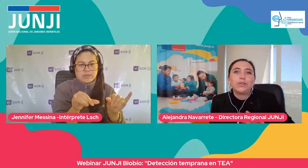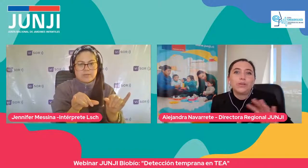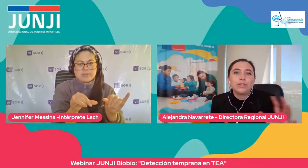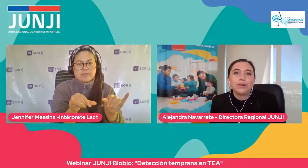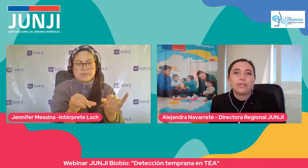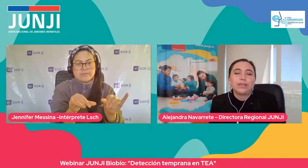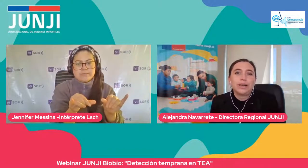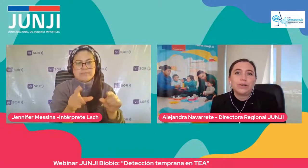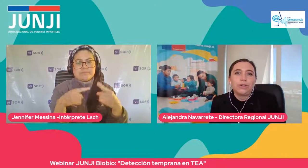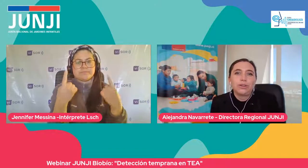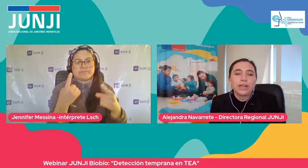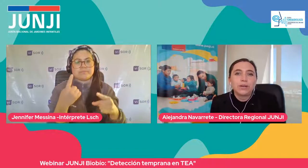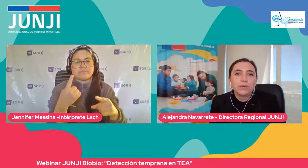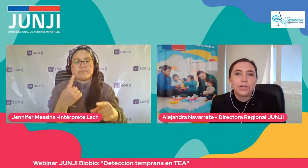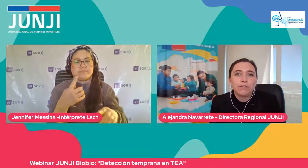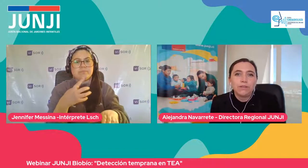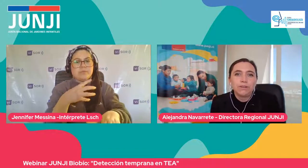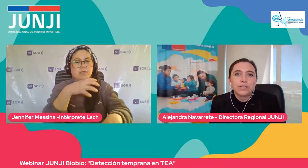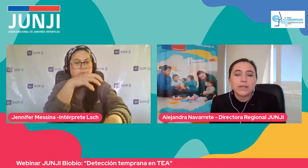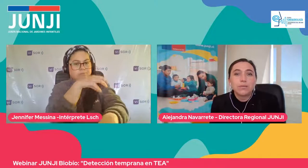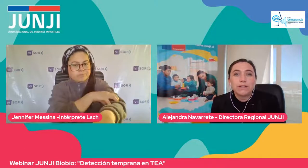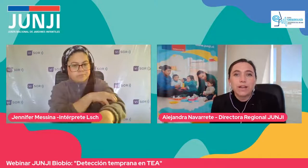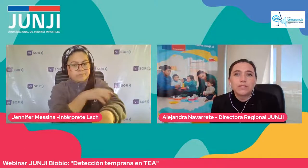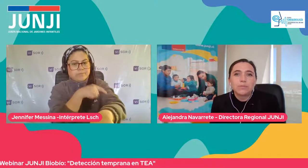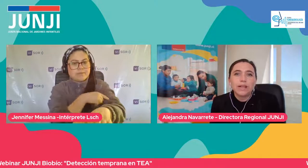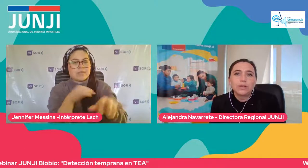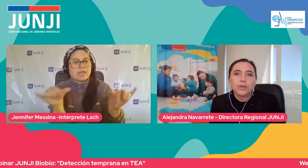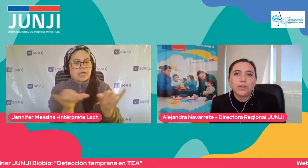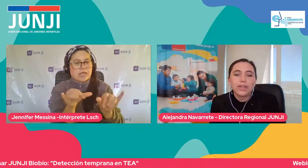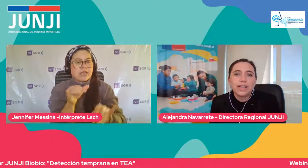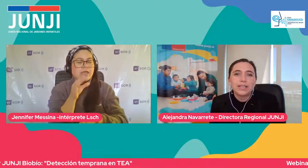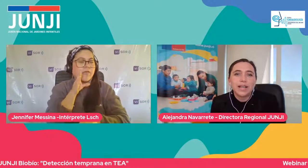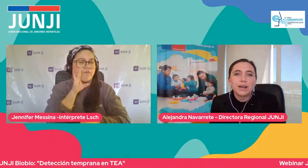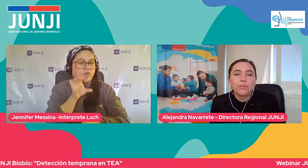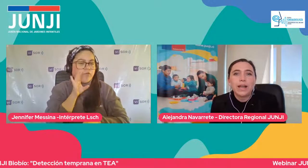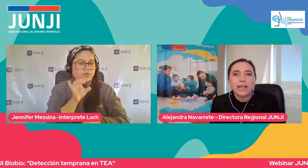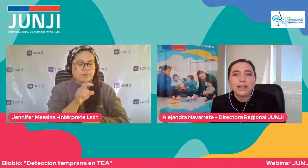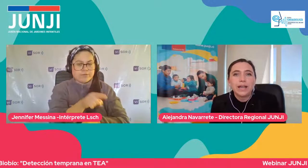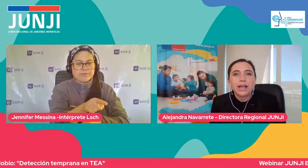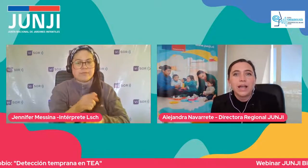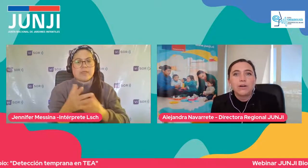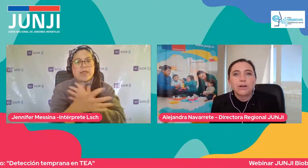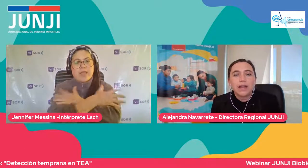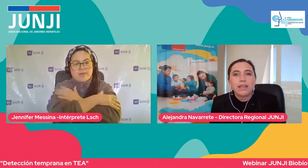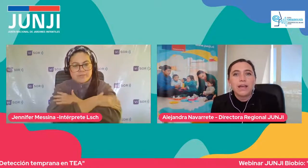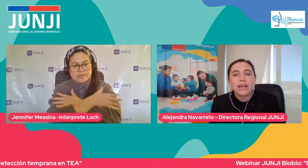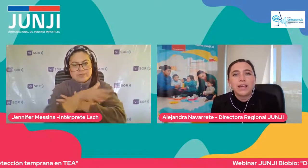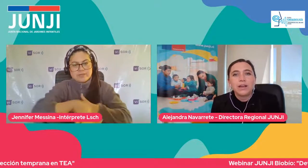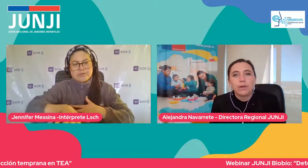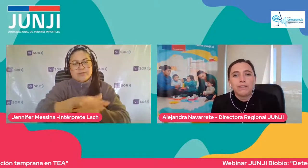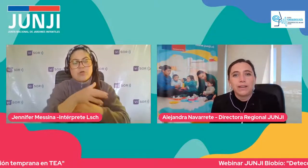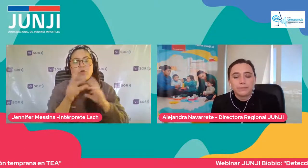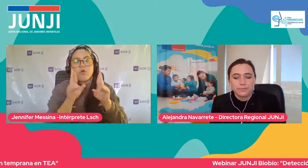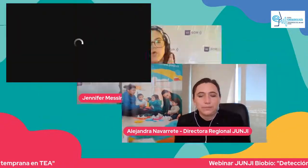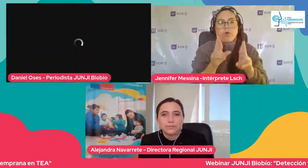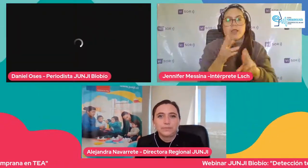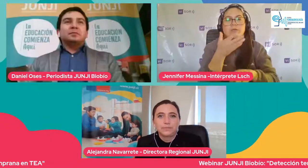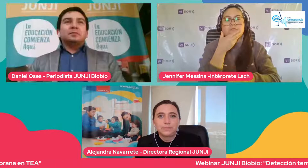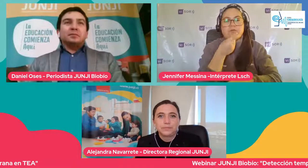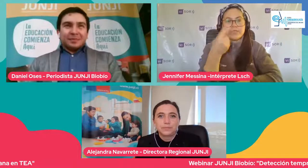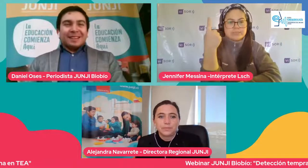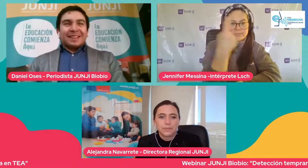digamos, de todo nuestro territorio de Junji Bio Bio Así que un abrazo para todos Y que tengan una linda jornada webinar